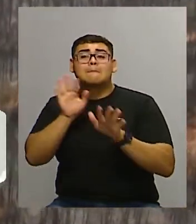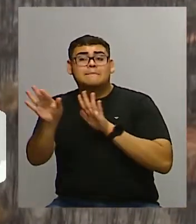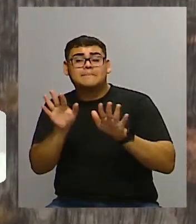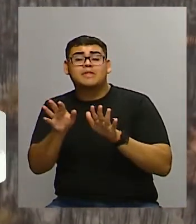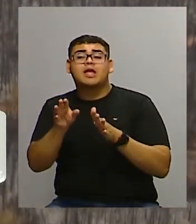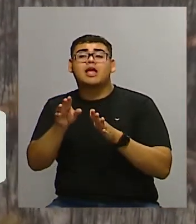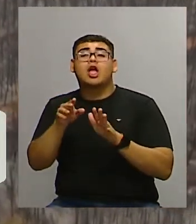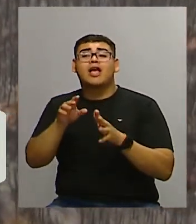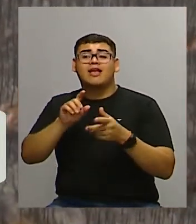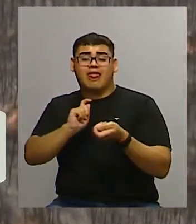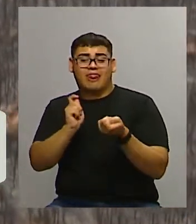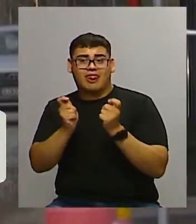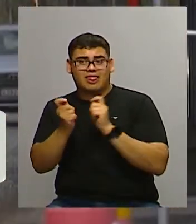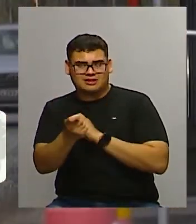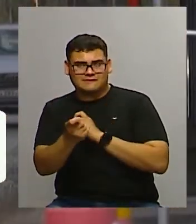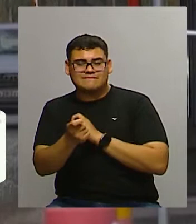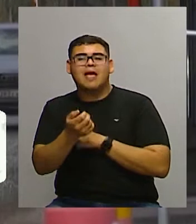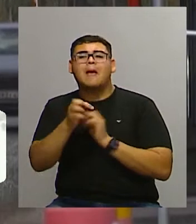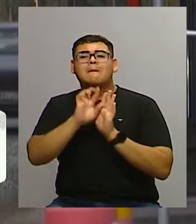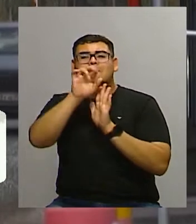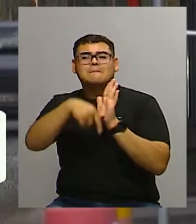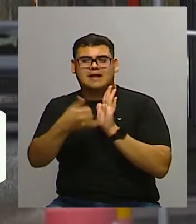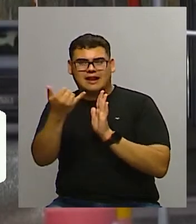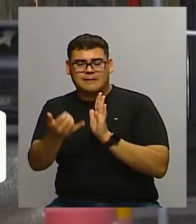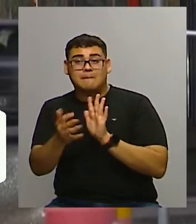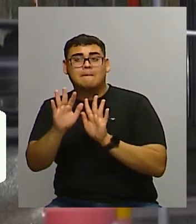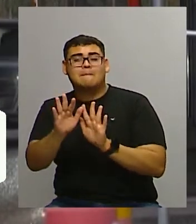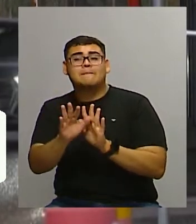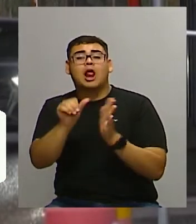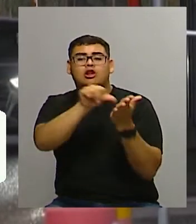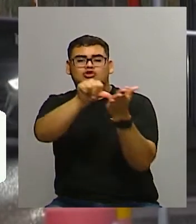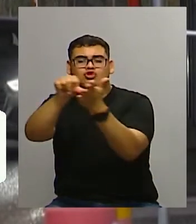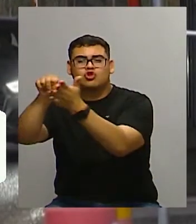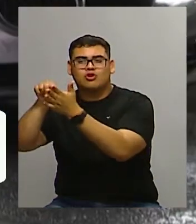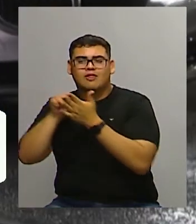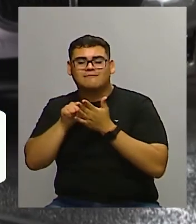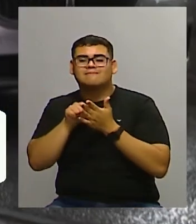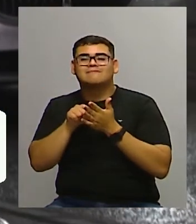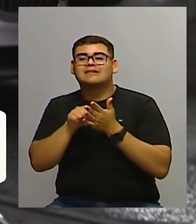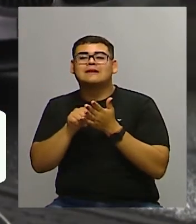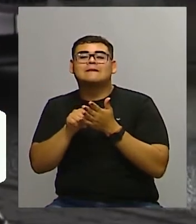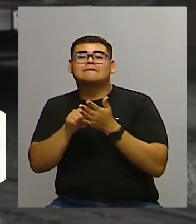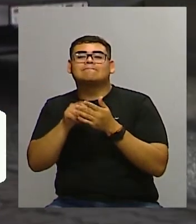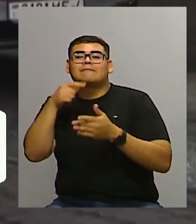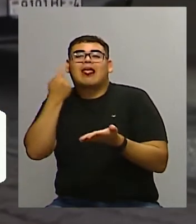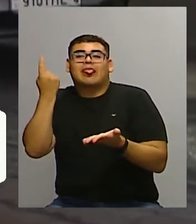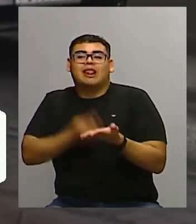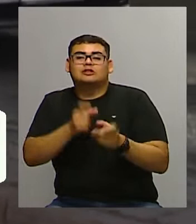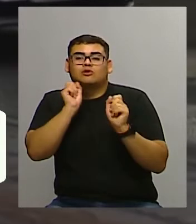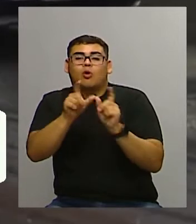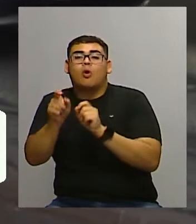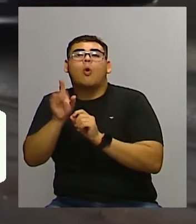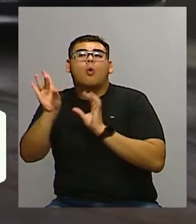generales, pero cada ciudad, cada país, cada región tiene que ser ella misma la que defina cuáles son